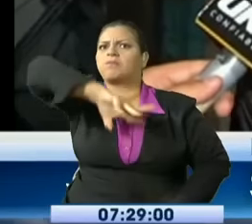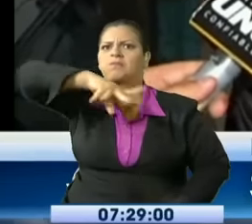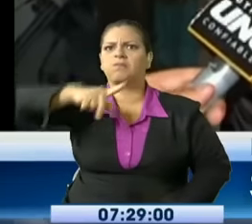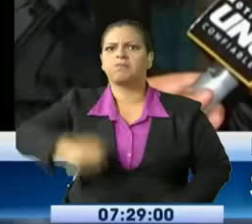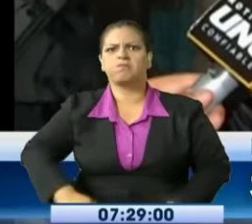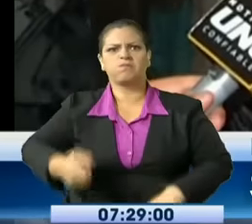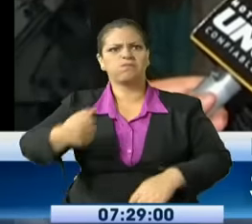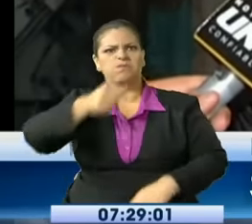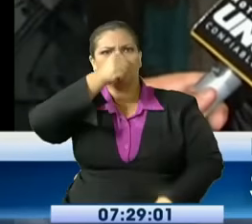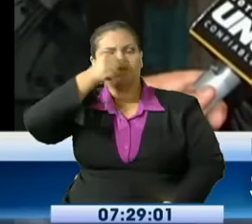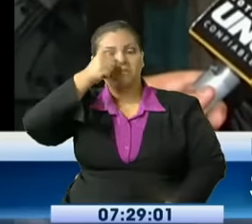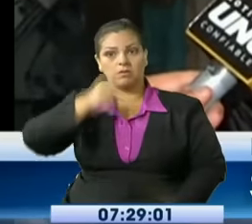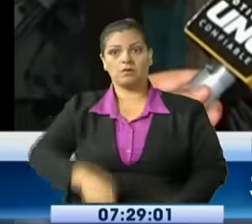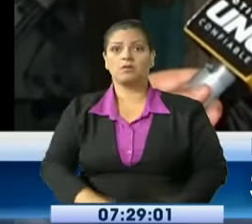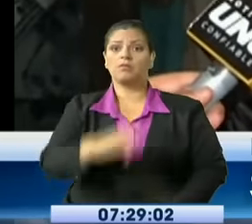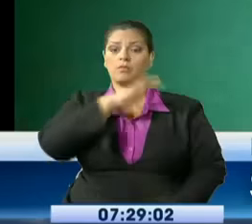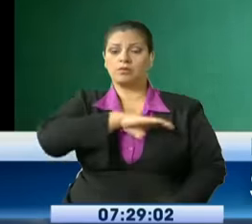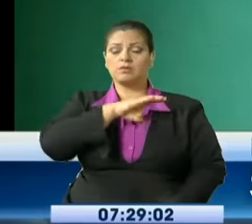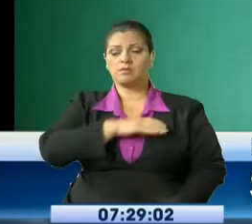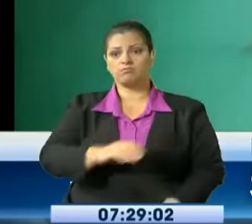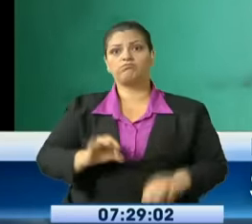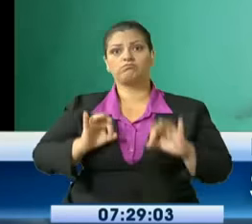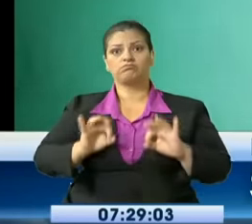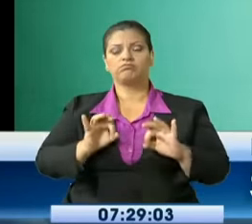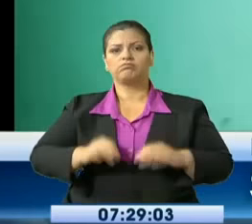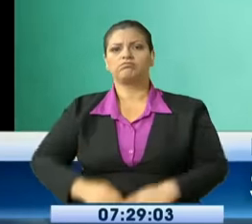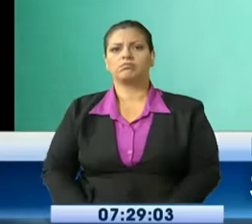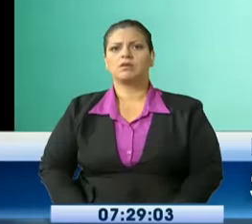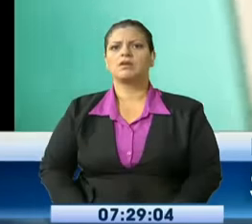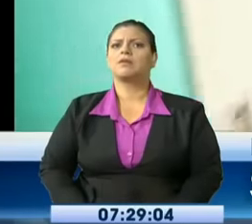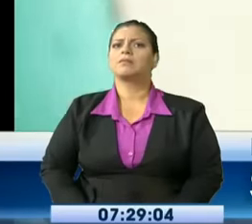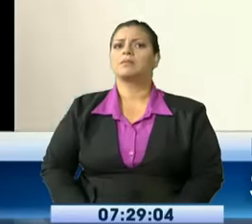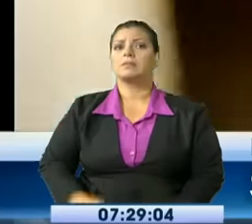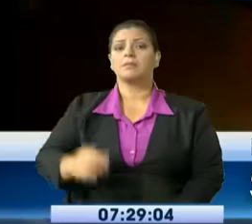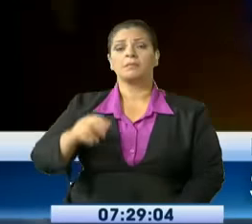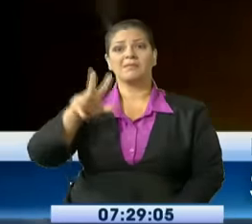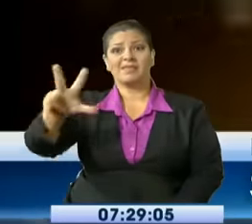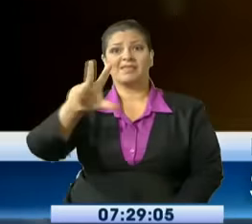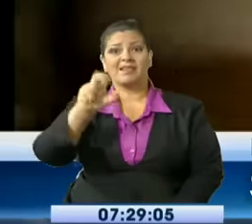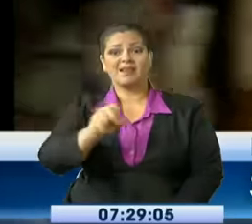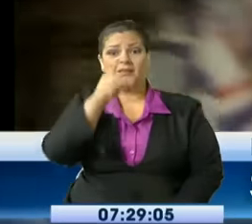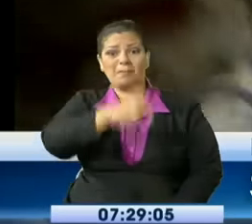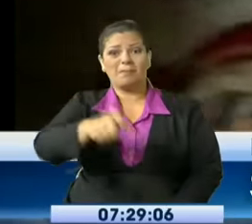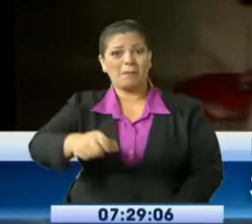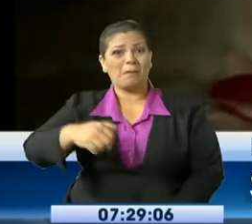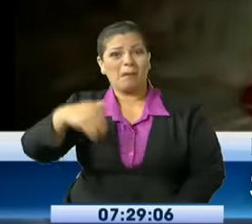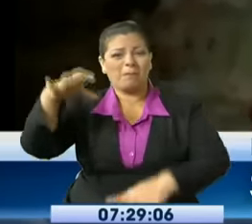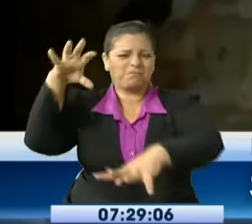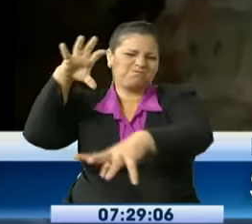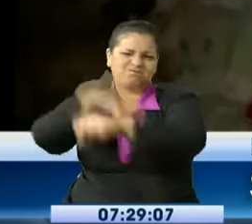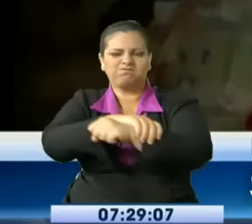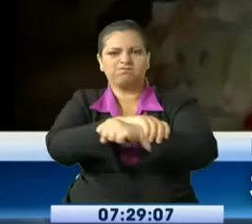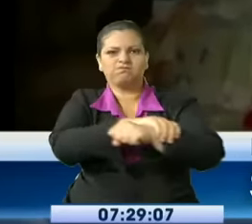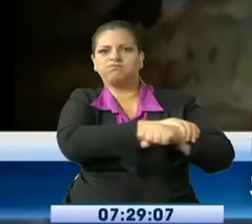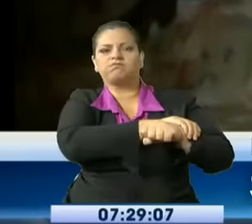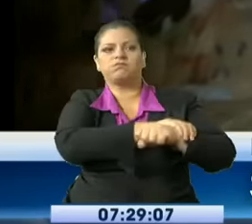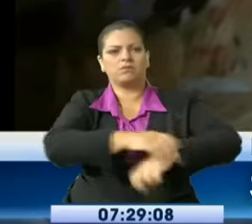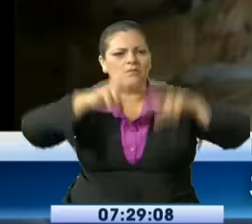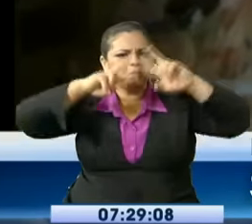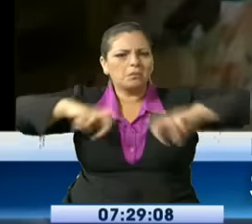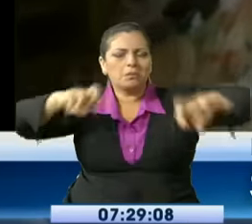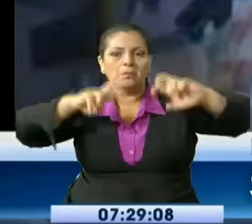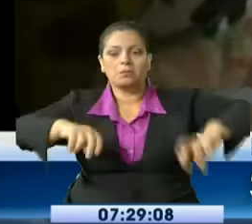fiscalía. Es de un delito de acción pública. Más de 30 personas fueron detenidas para investigación. La redada se llevó